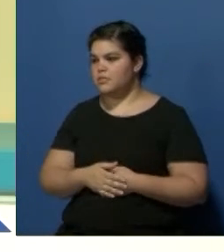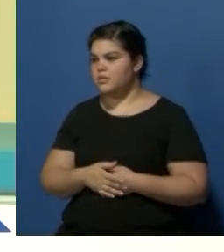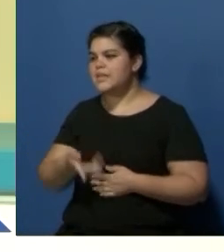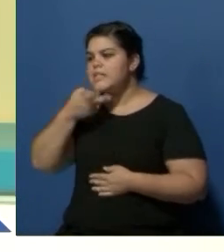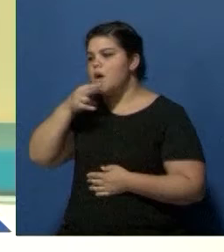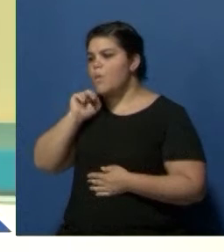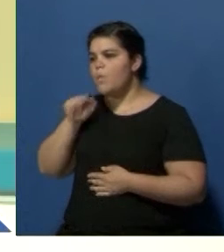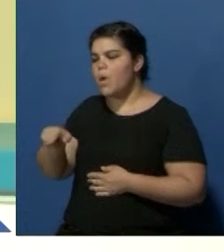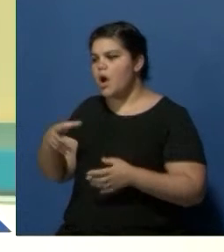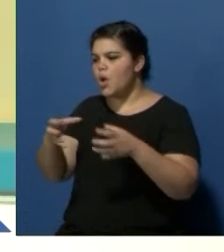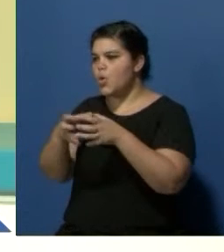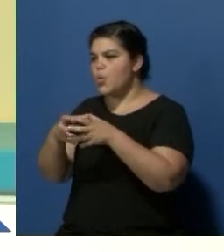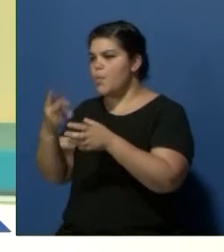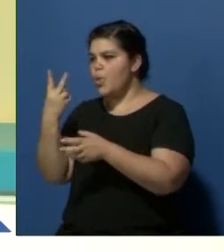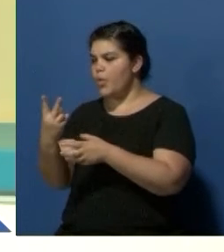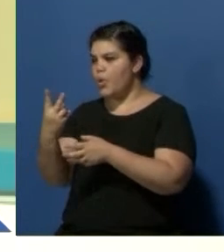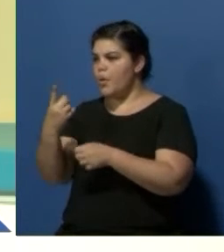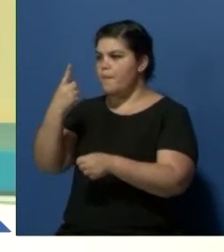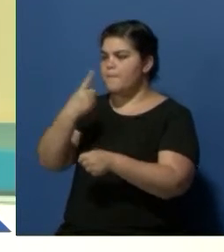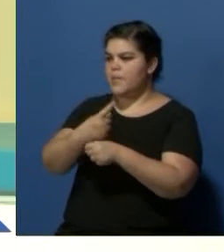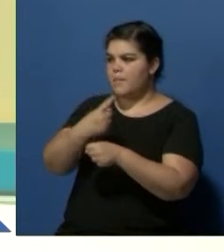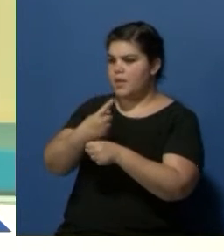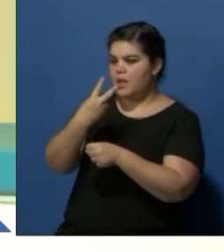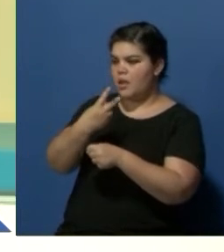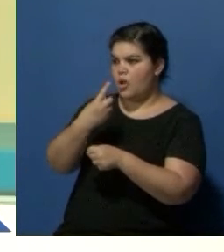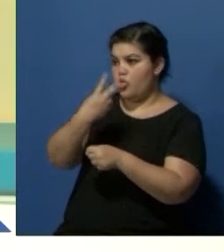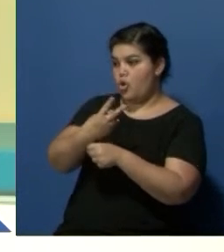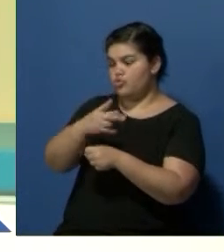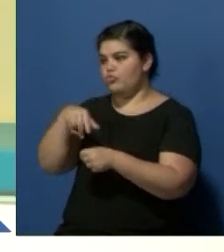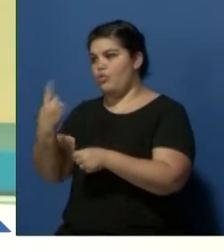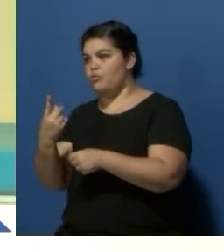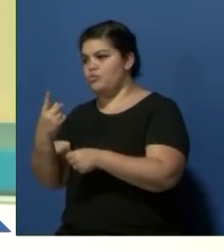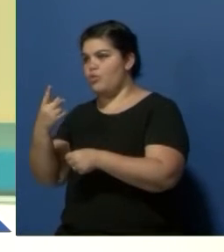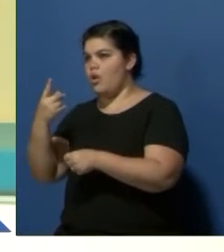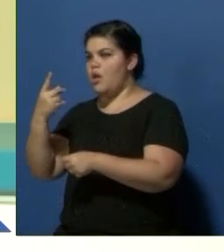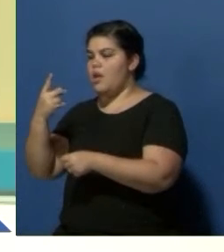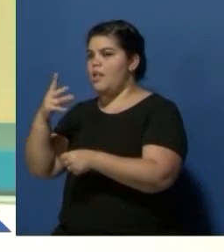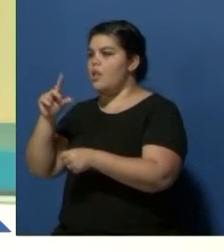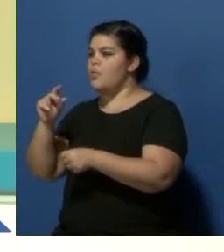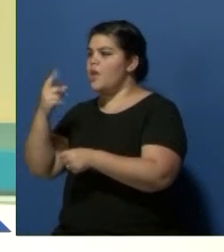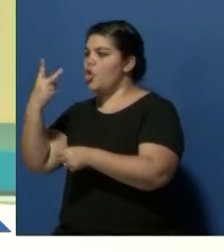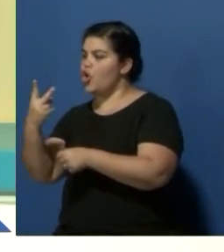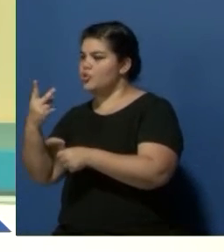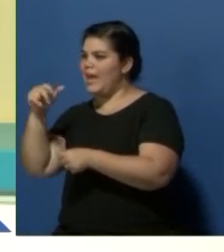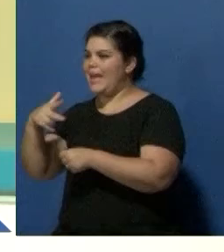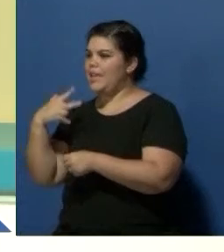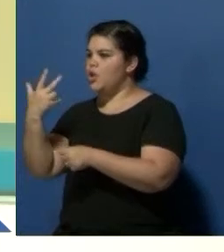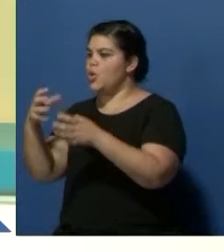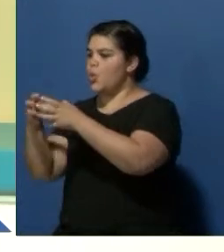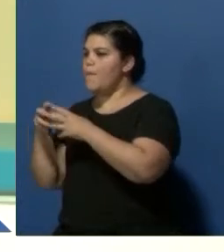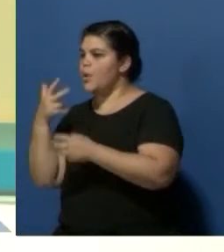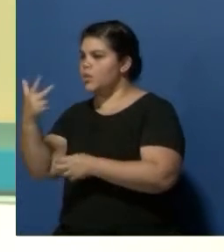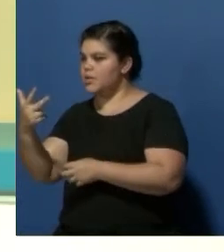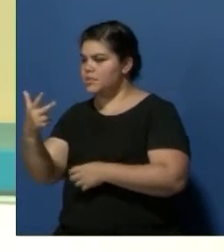San Juan tiene 2 equipos en Liga 1, 3 equipos en Liga 2 y es mucha la diferencia que hay, ya que